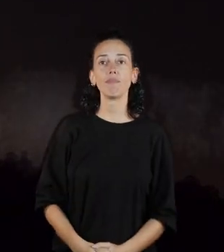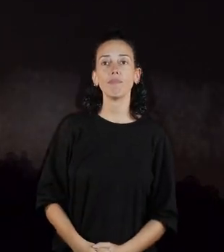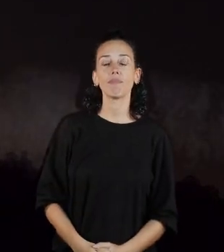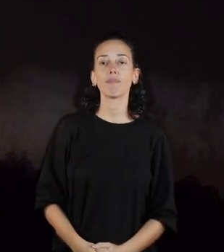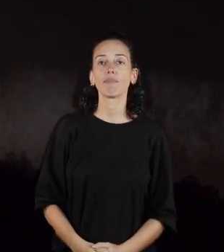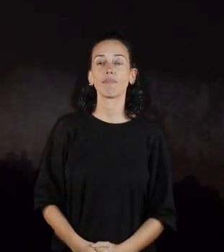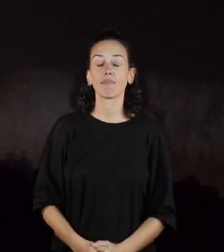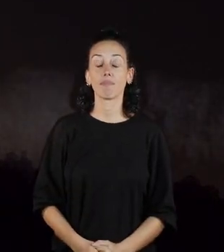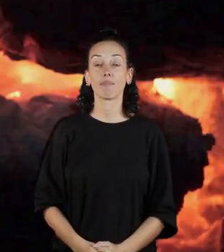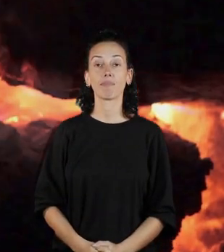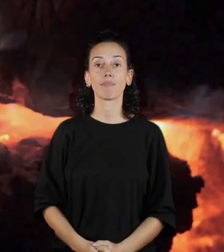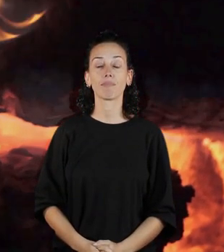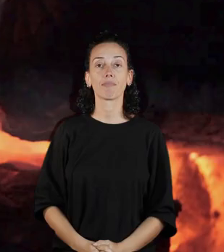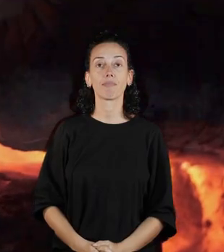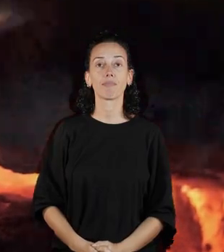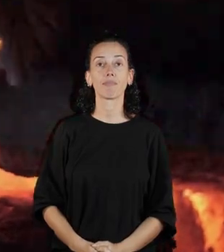Es increíble.